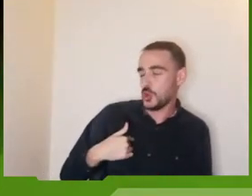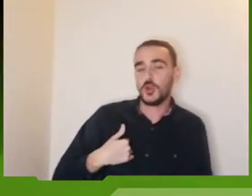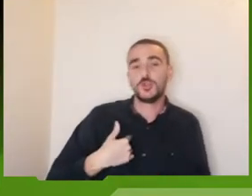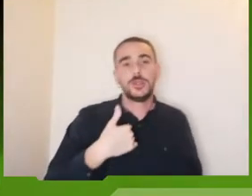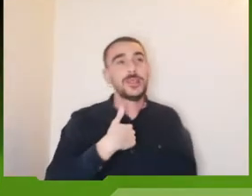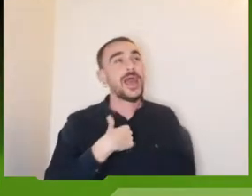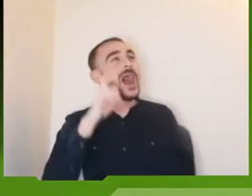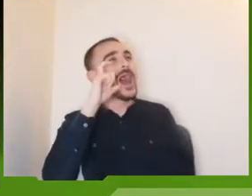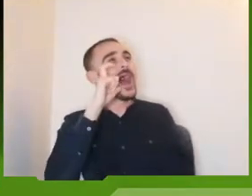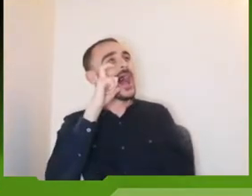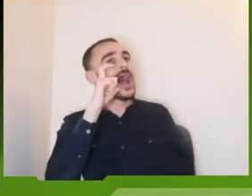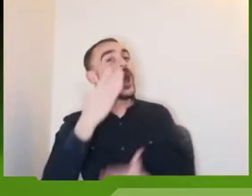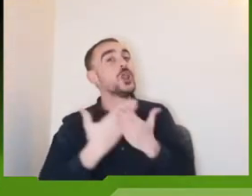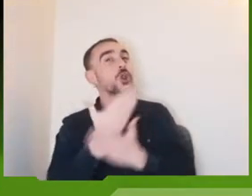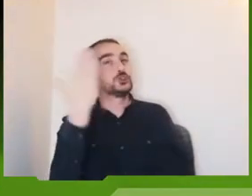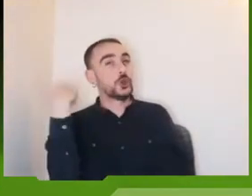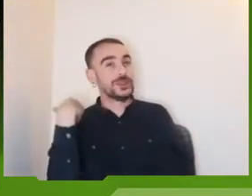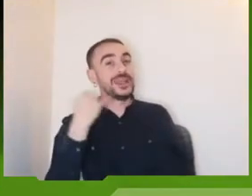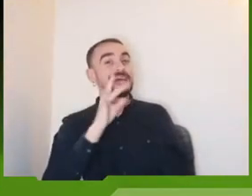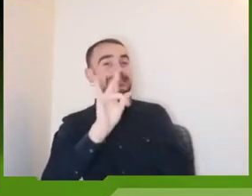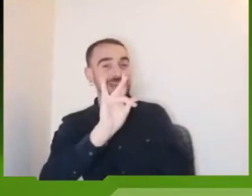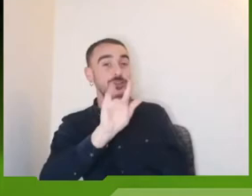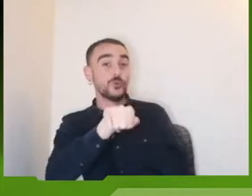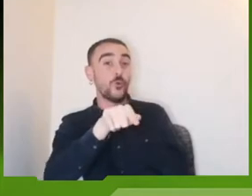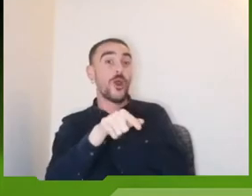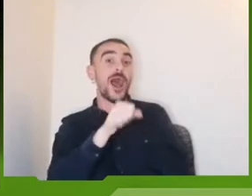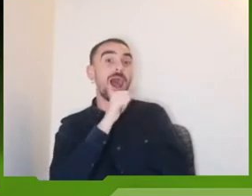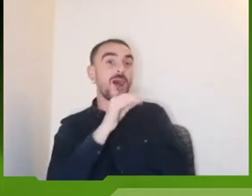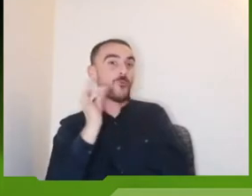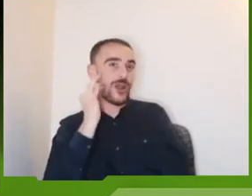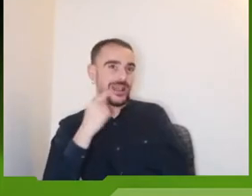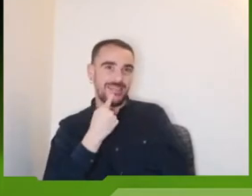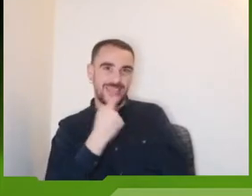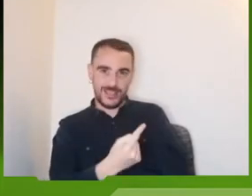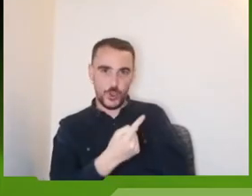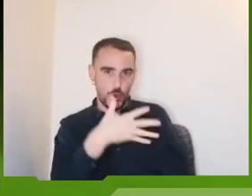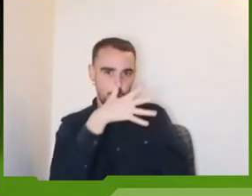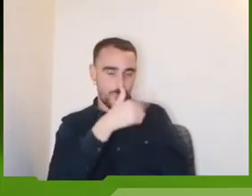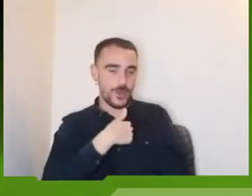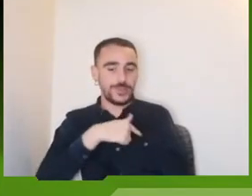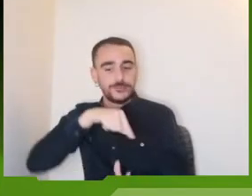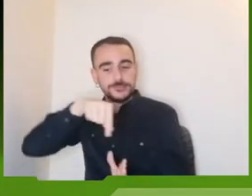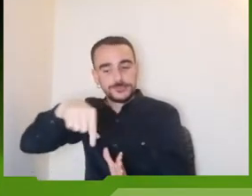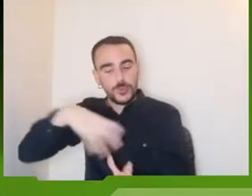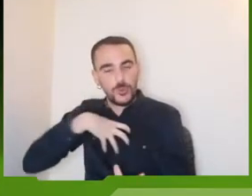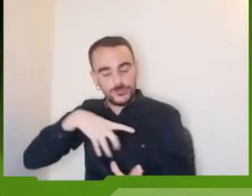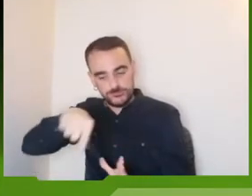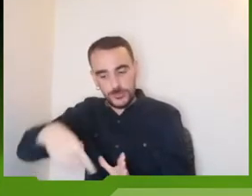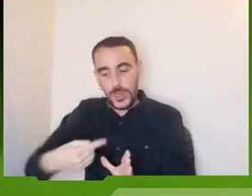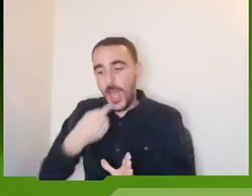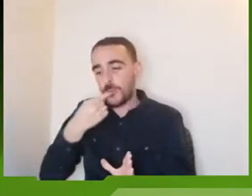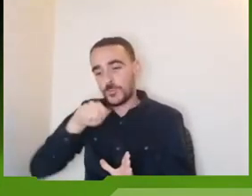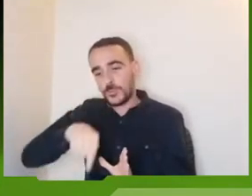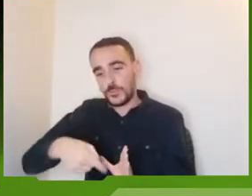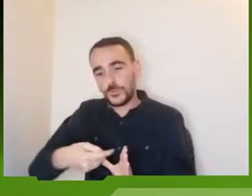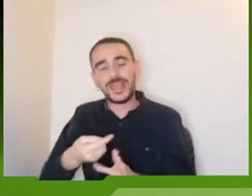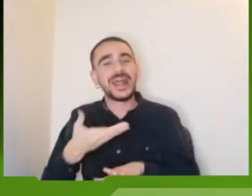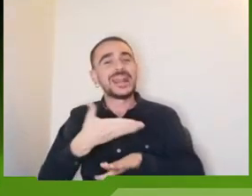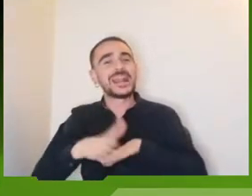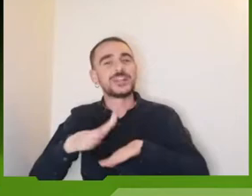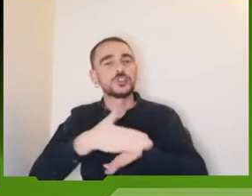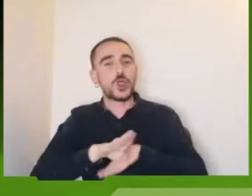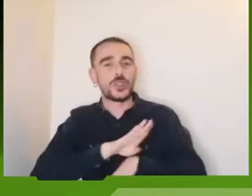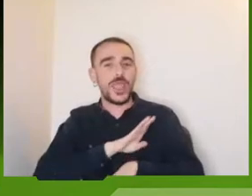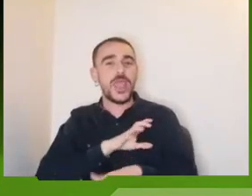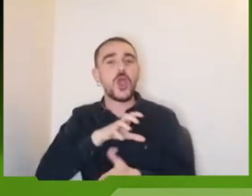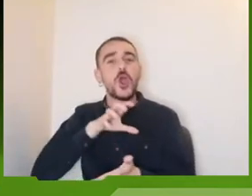dedo, como te dijo tu abuela, con el resto de culán que quedaba en el bol. Pero para mí, bueno, yo hubiera probado, por ejemplo,